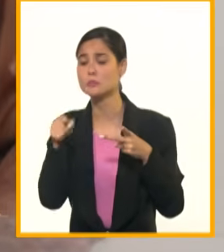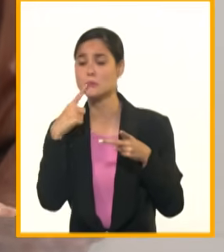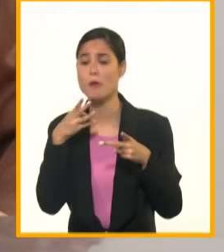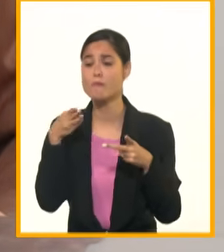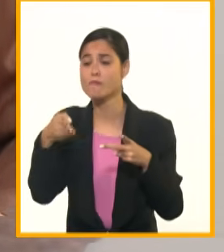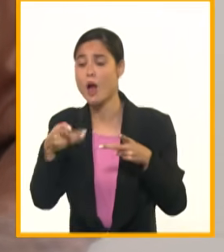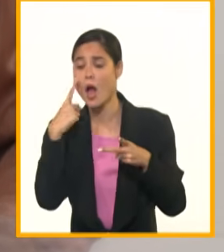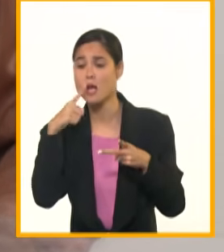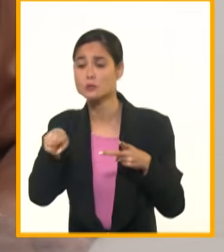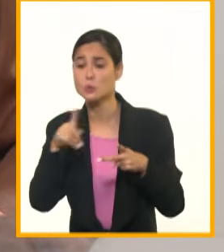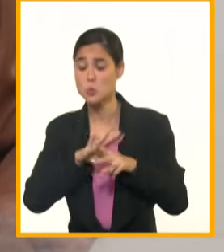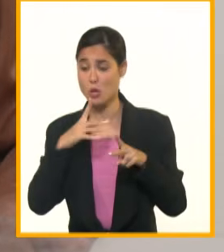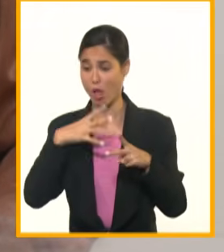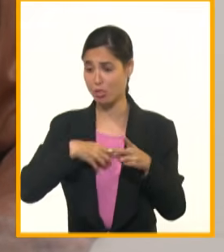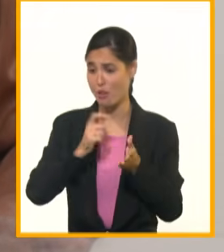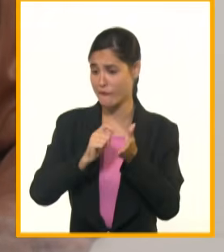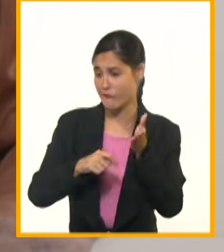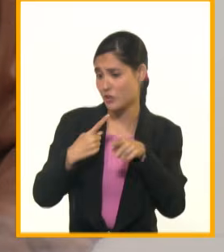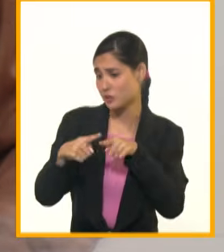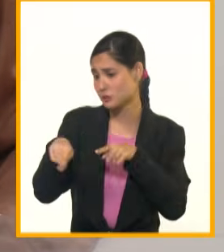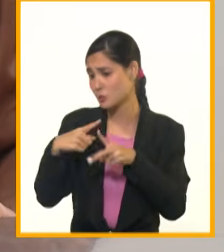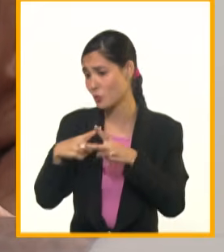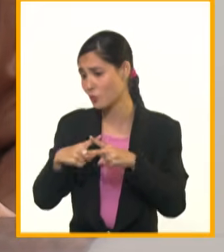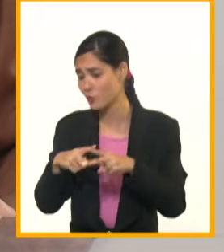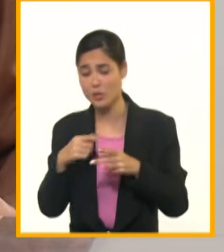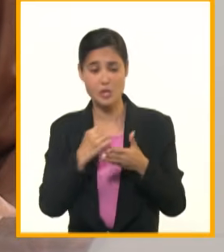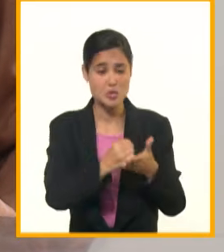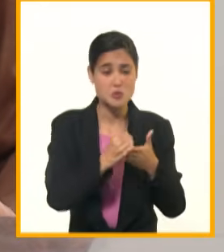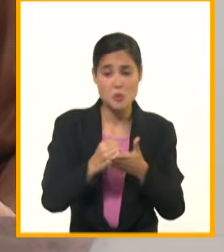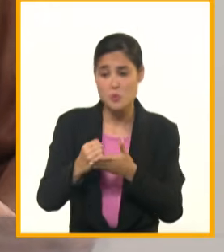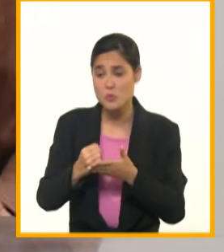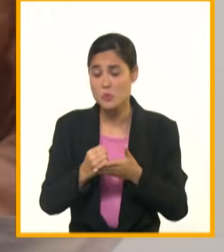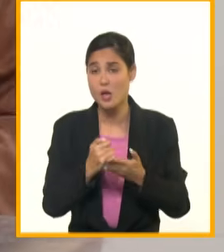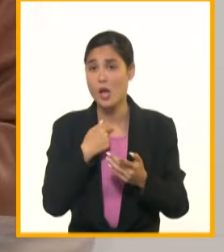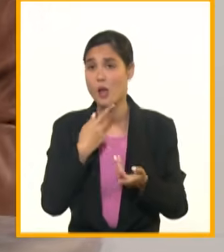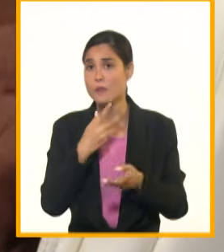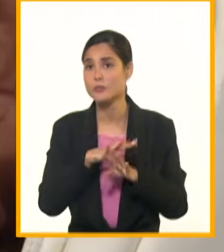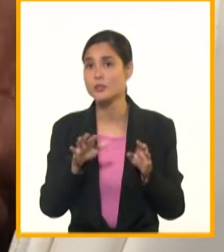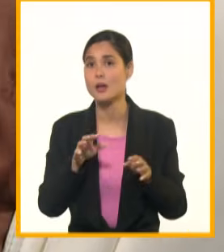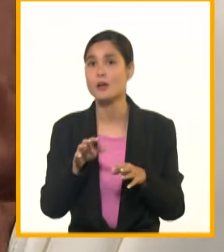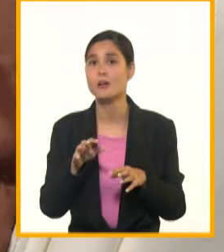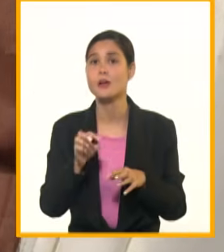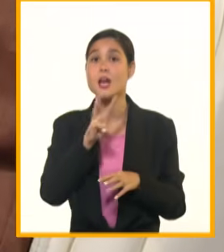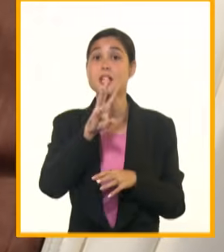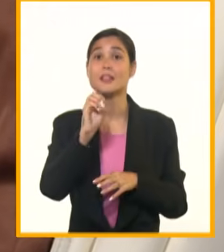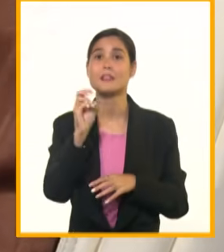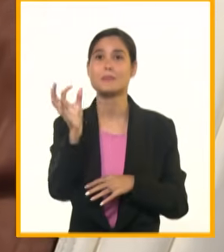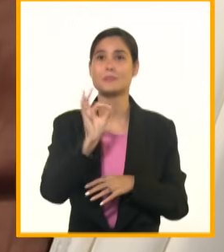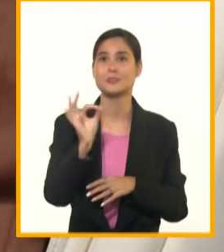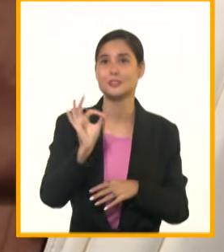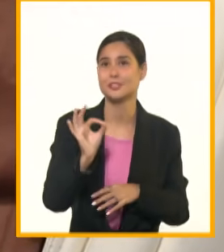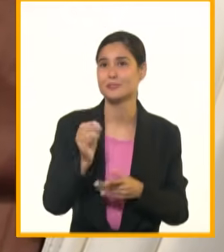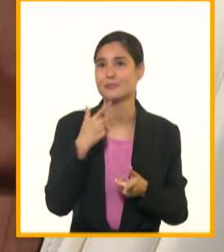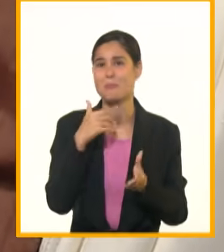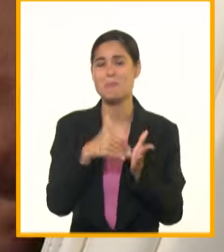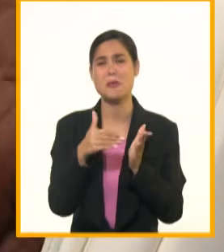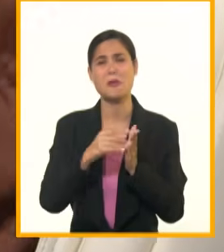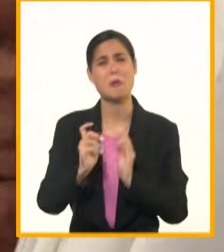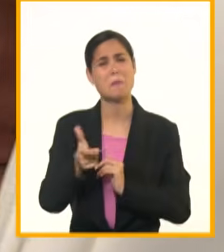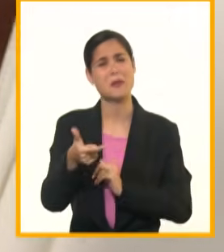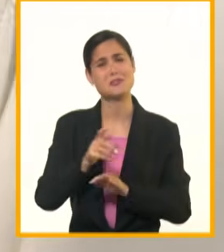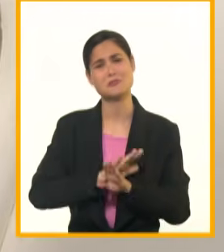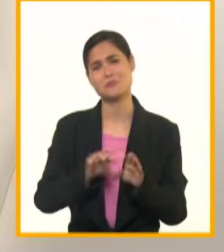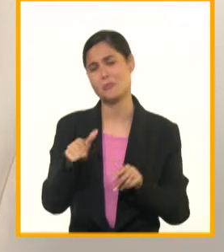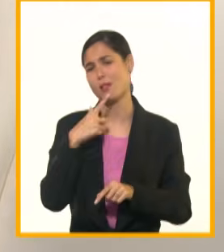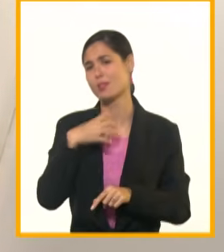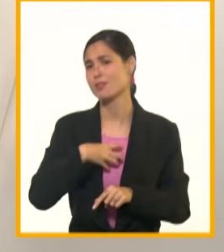resultado en cerca de 800 millones de pesos. Así que casi un 30% de mejora de resultado. Y